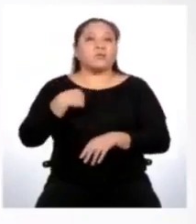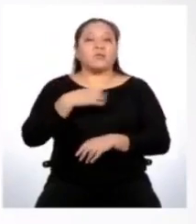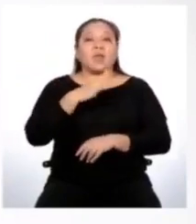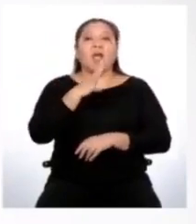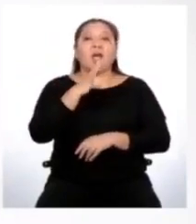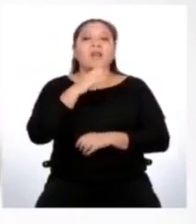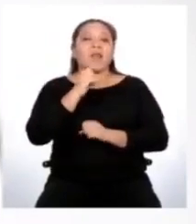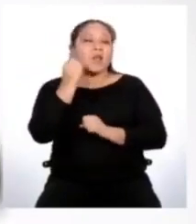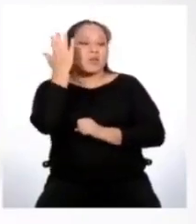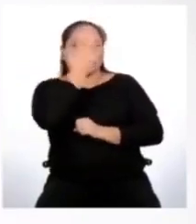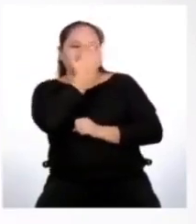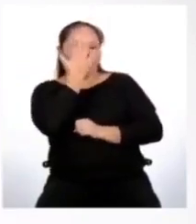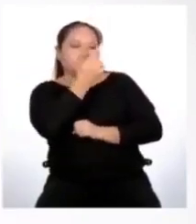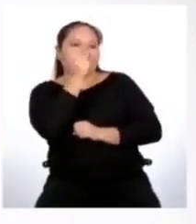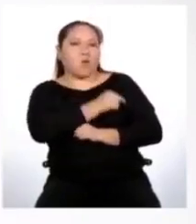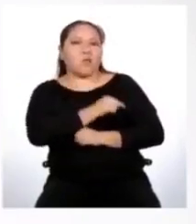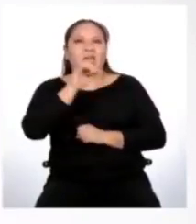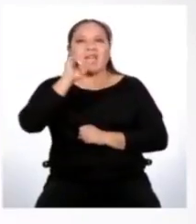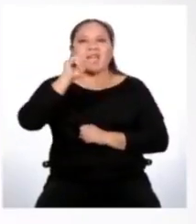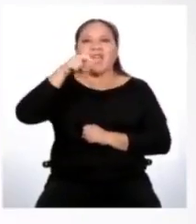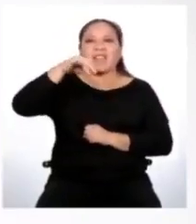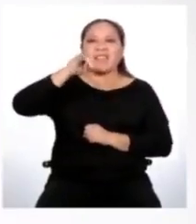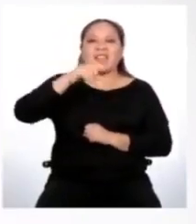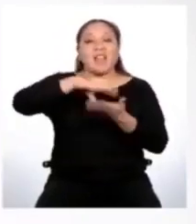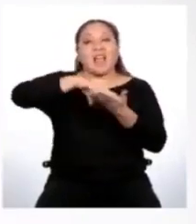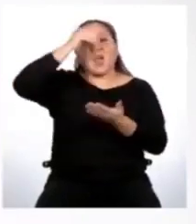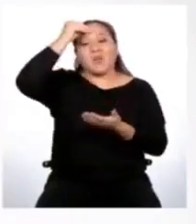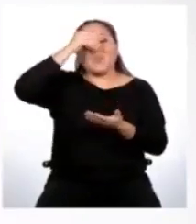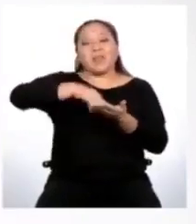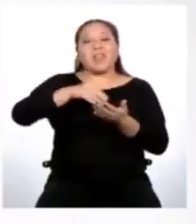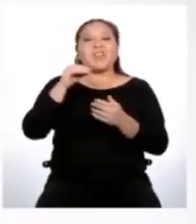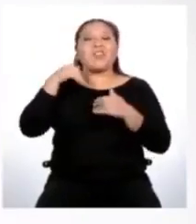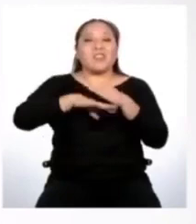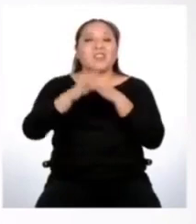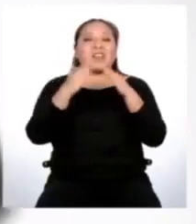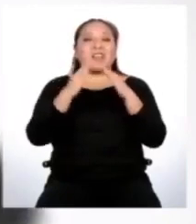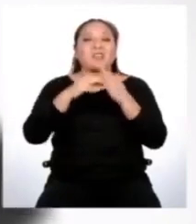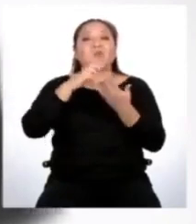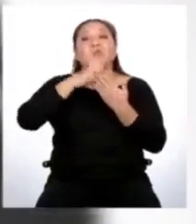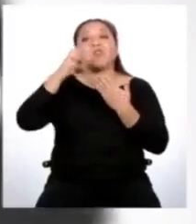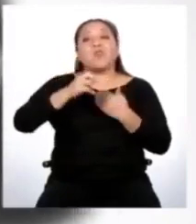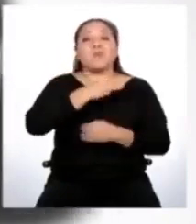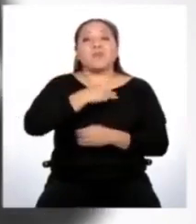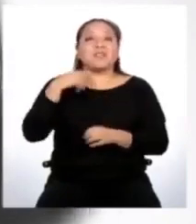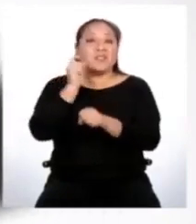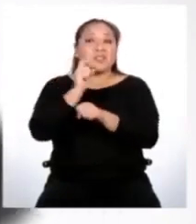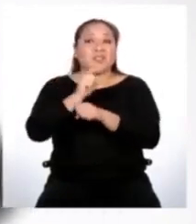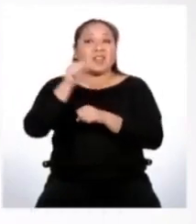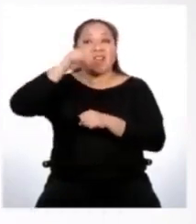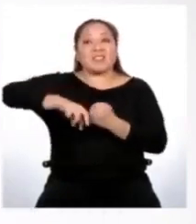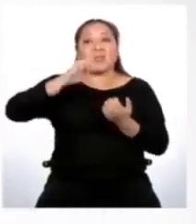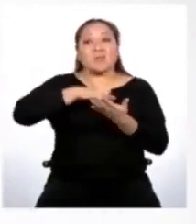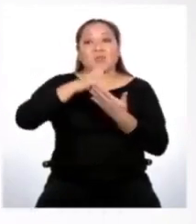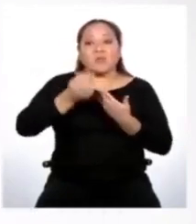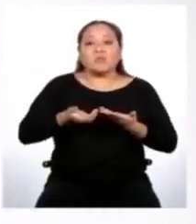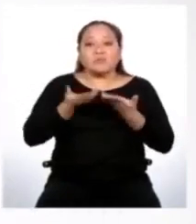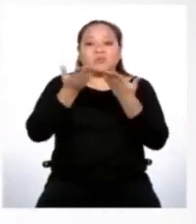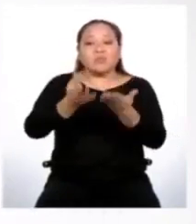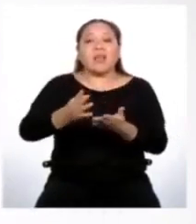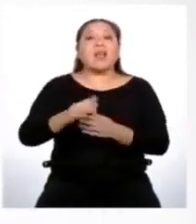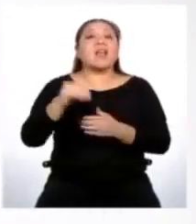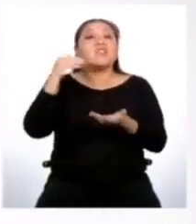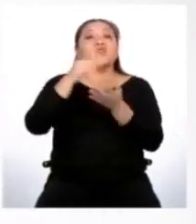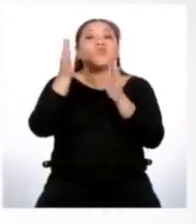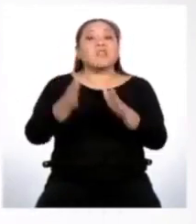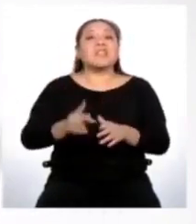de Yanira y esto es Aprendo en Casa, una iniciativa del Ministerio de Educación. Esta actividad está dirigida a estudiantes de segundo